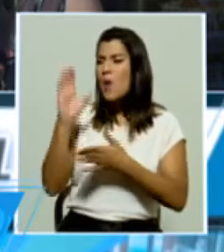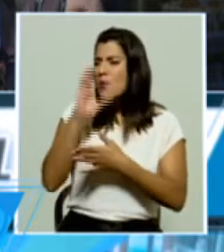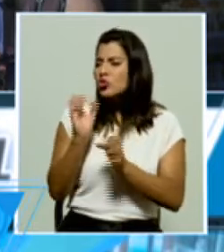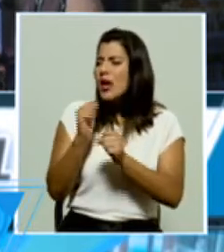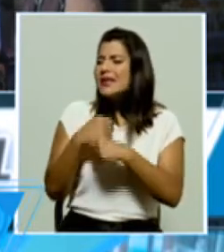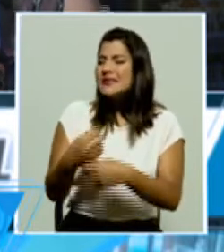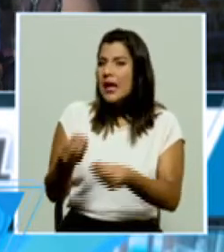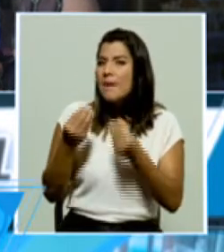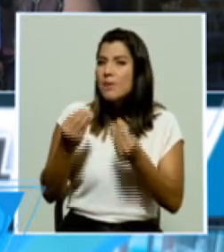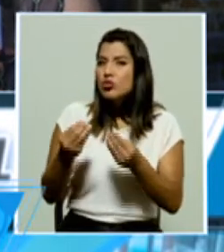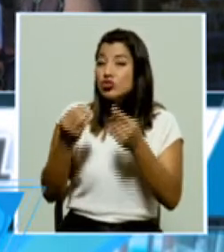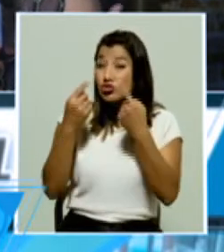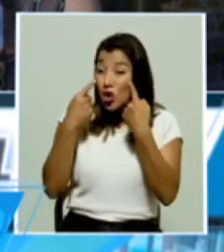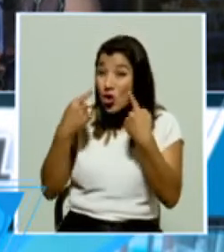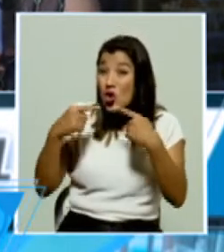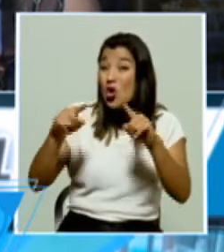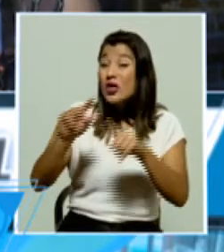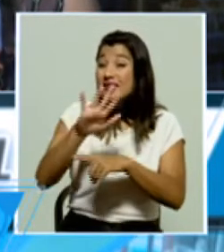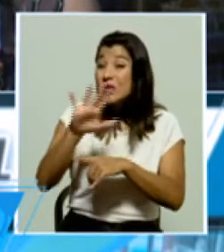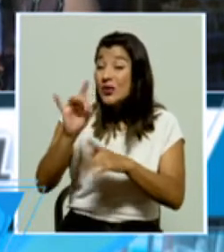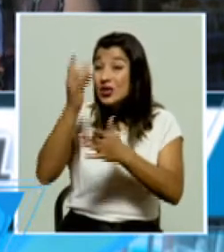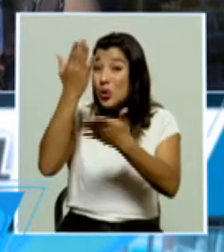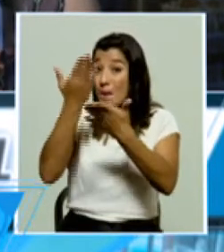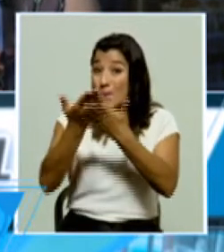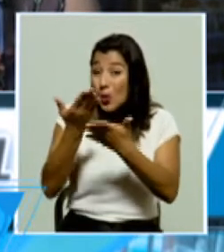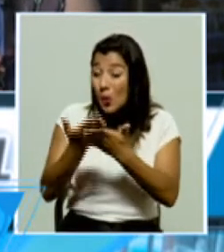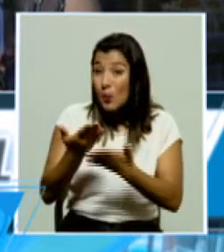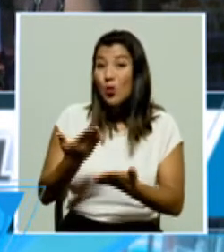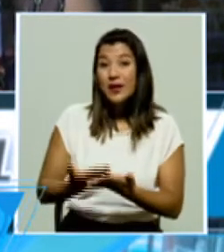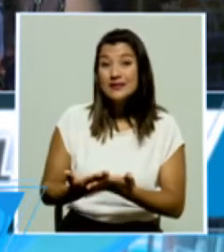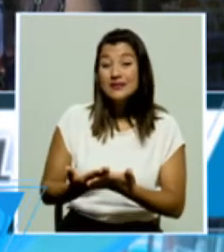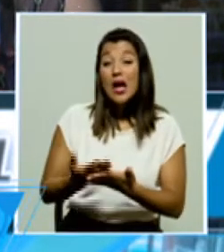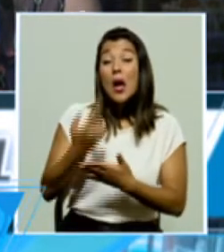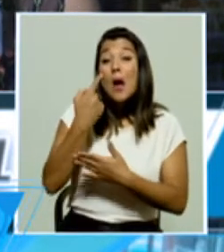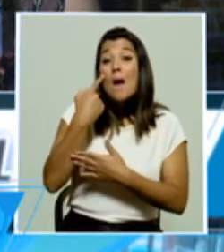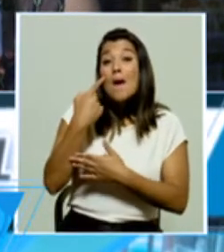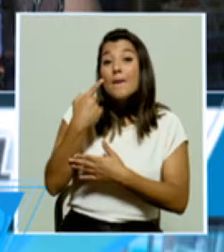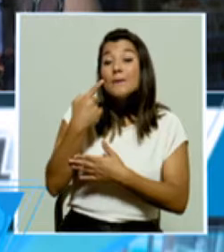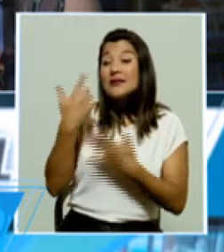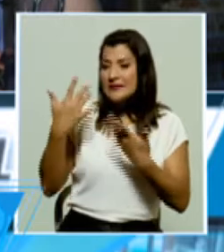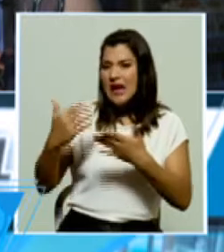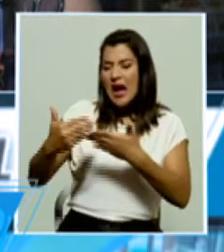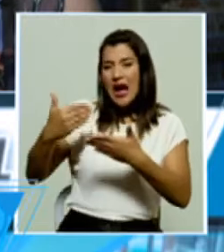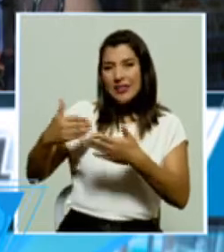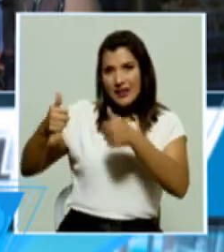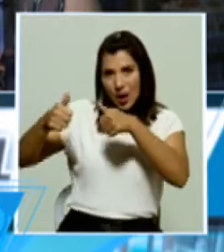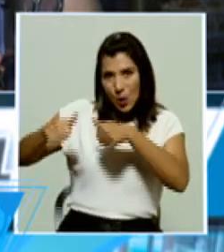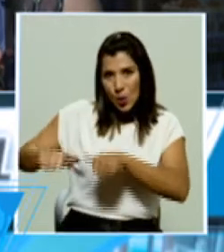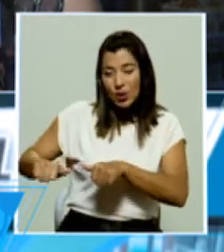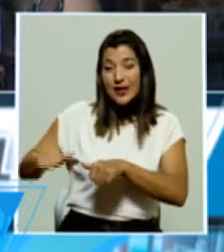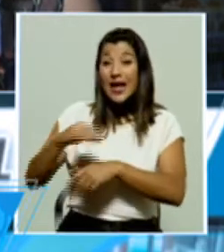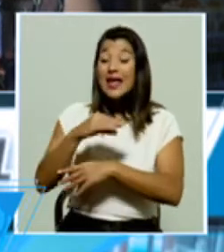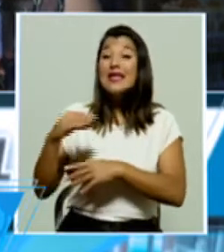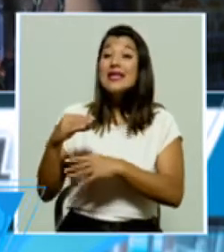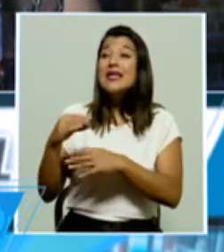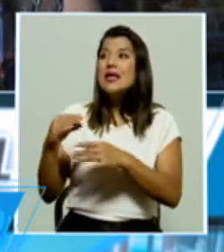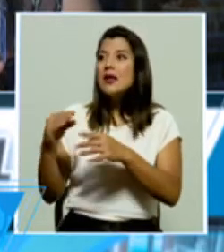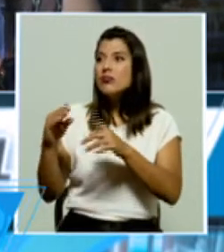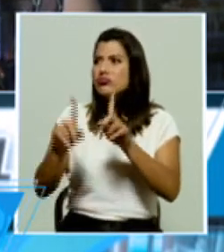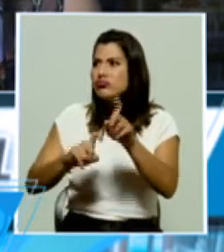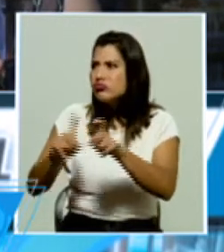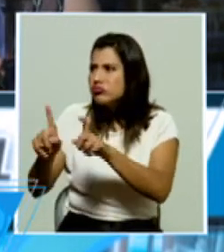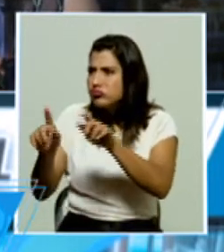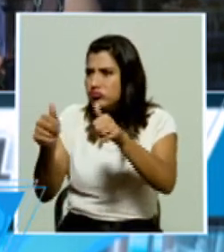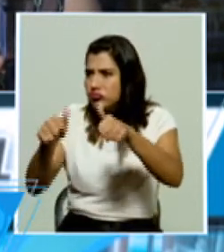generar un conjunto de 58 propuestas que vienen de alguna manera acordadas y consensuadas,